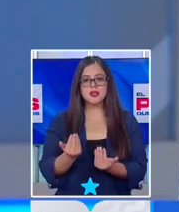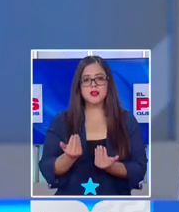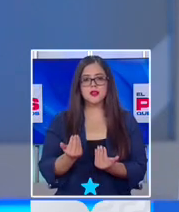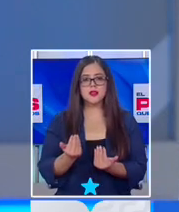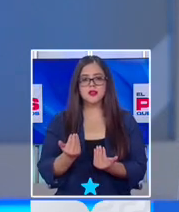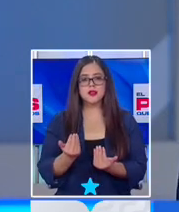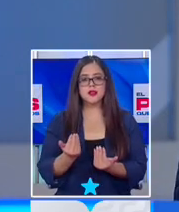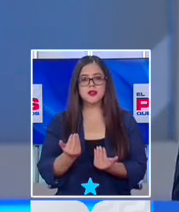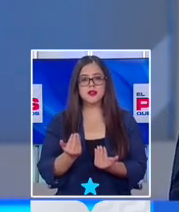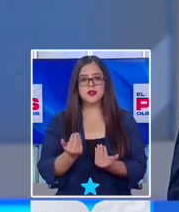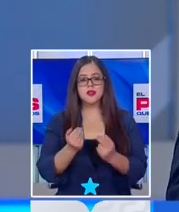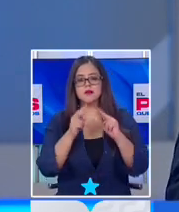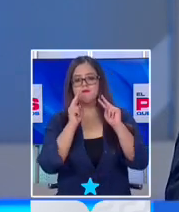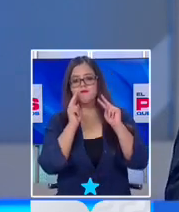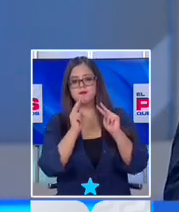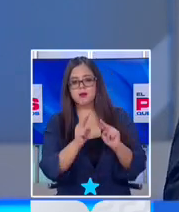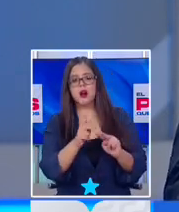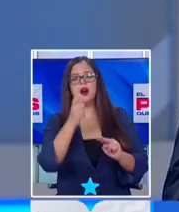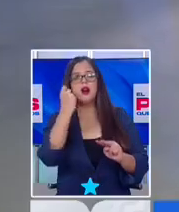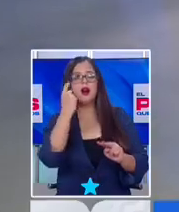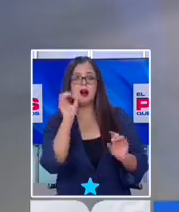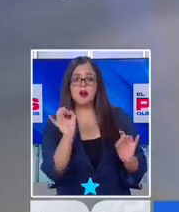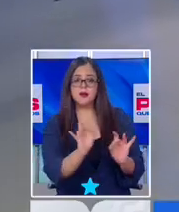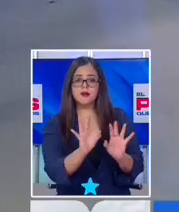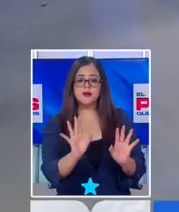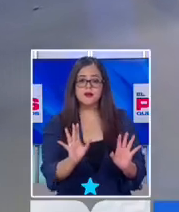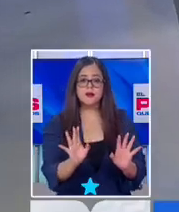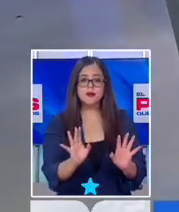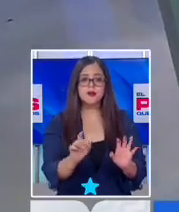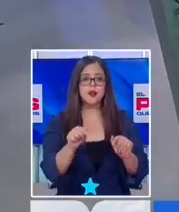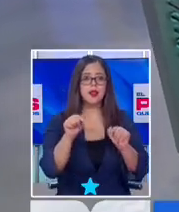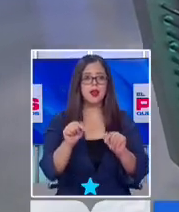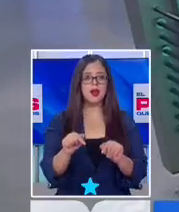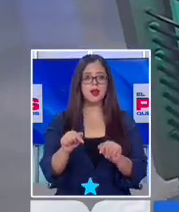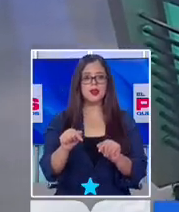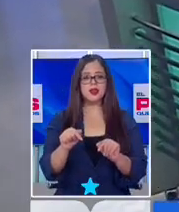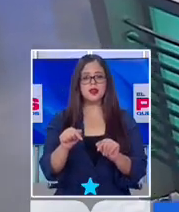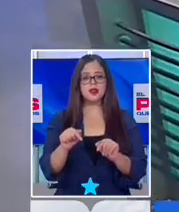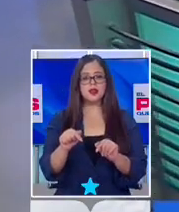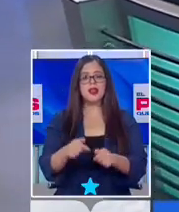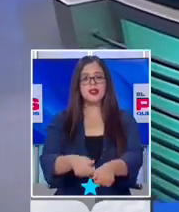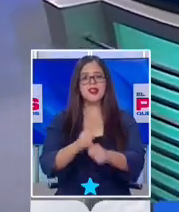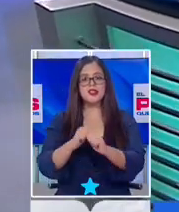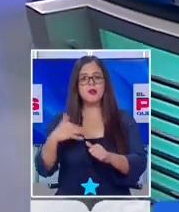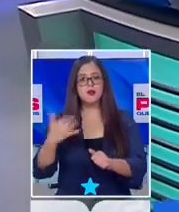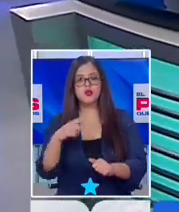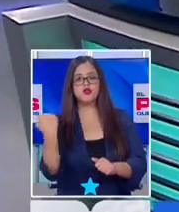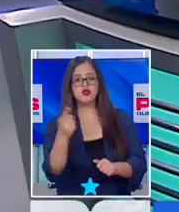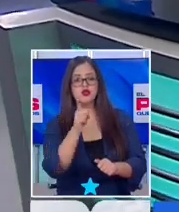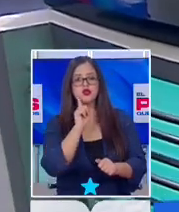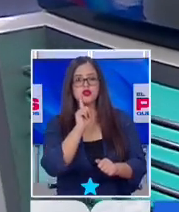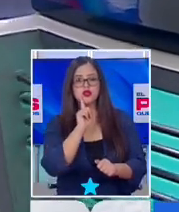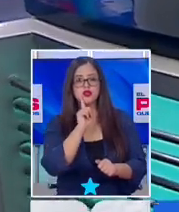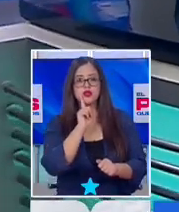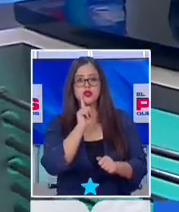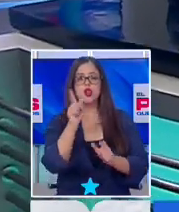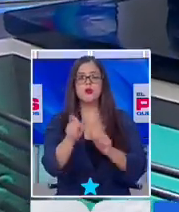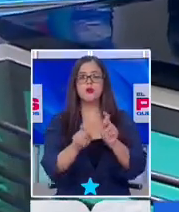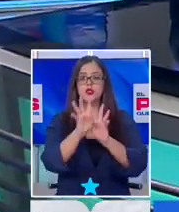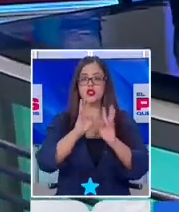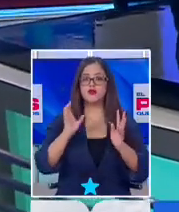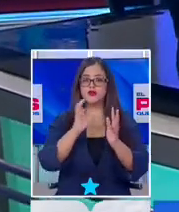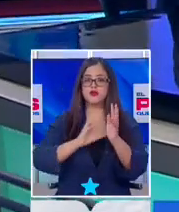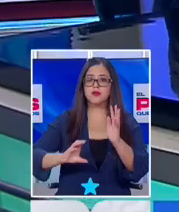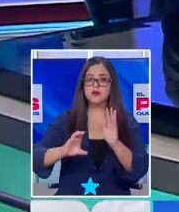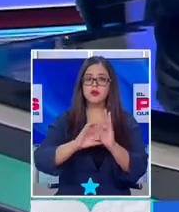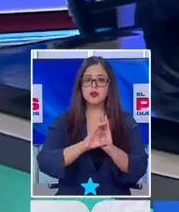atender ese argumento yo creo que uno de los grandes desafíos que nosotros tenemos con benz como convencionales constituyentes